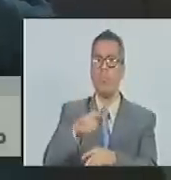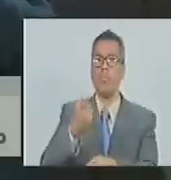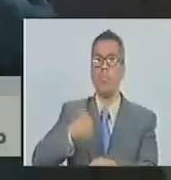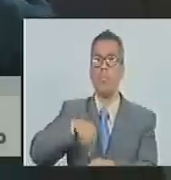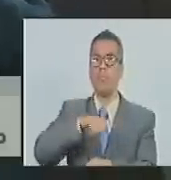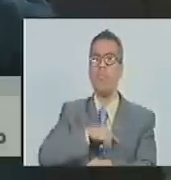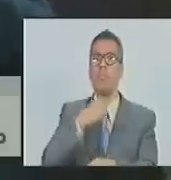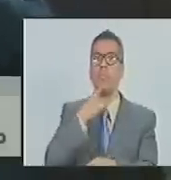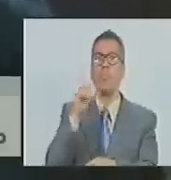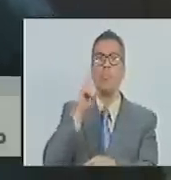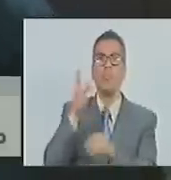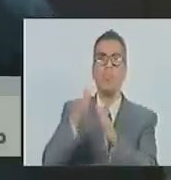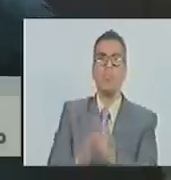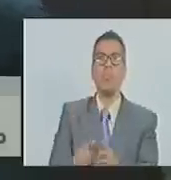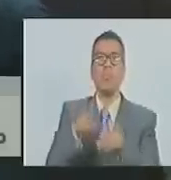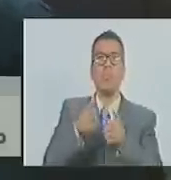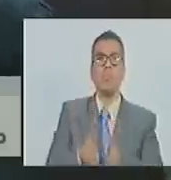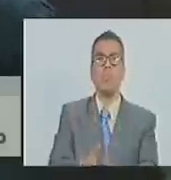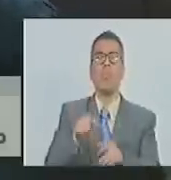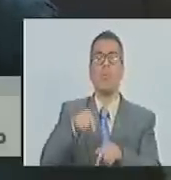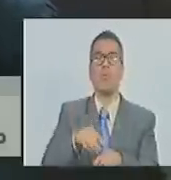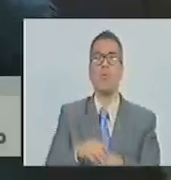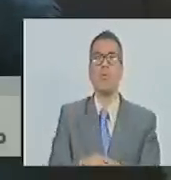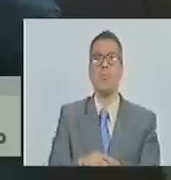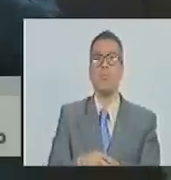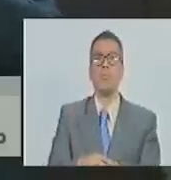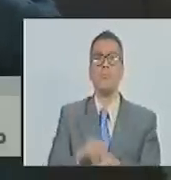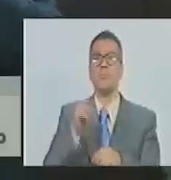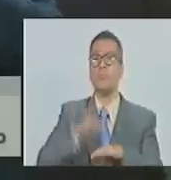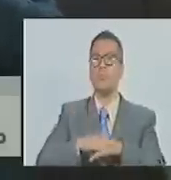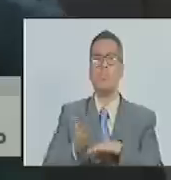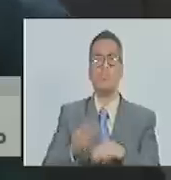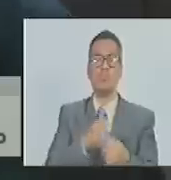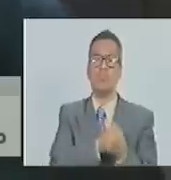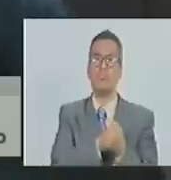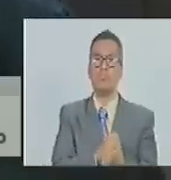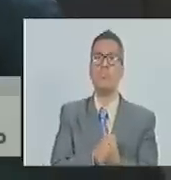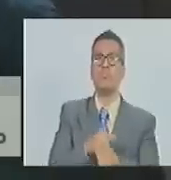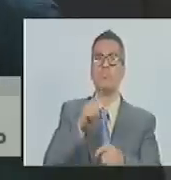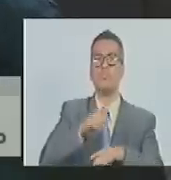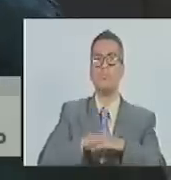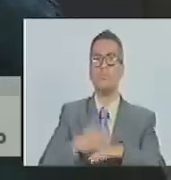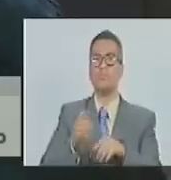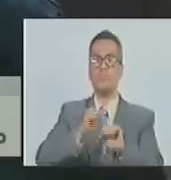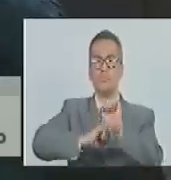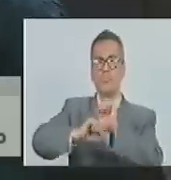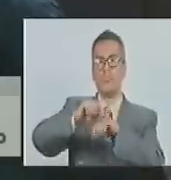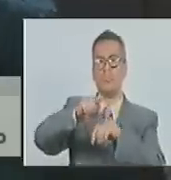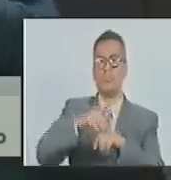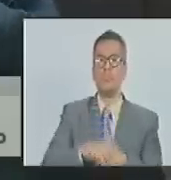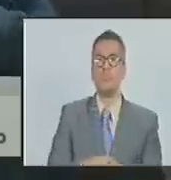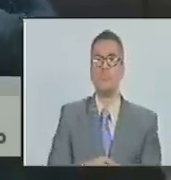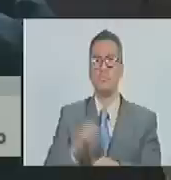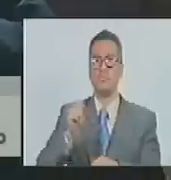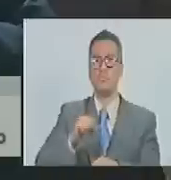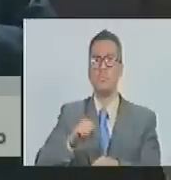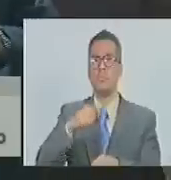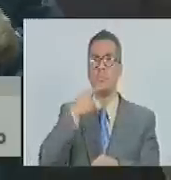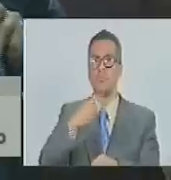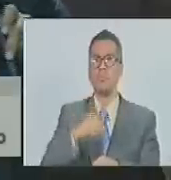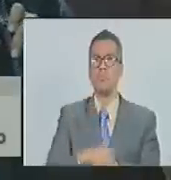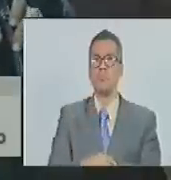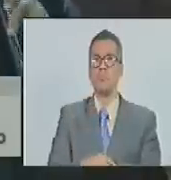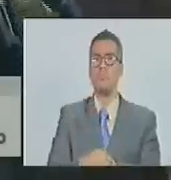Porque digo que son venezolanos porque nacieron en esta patria, no porque la quieren ni porque la defienden. Y que